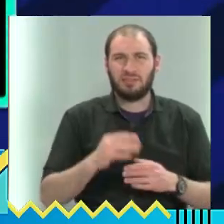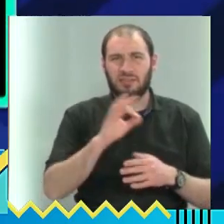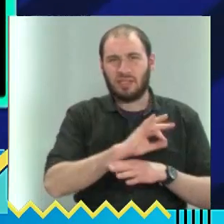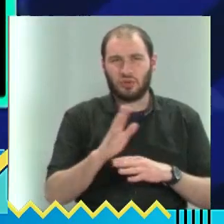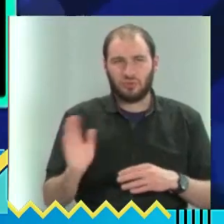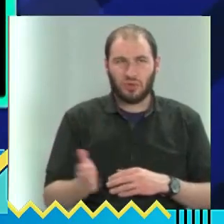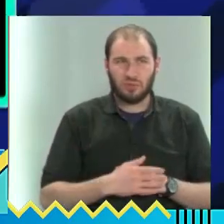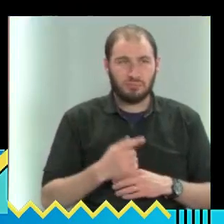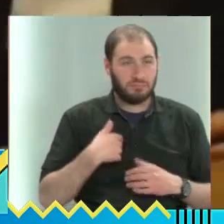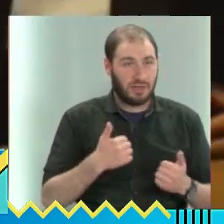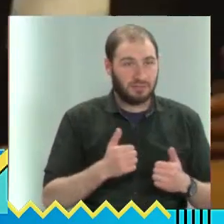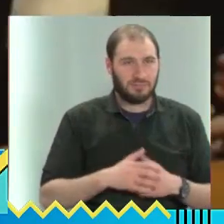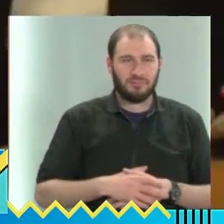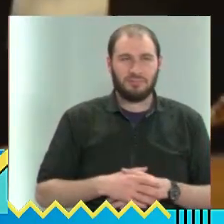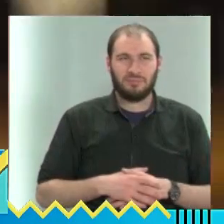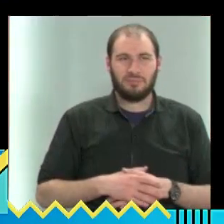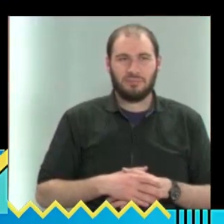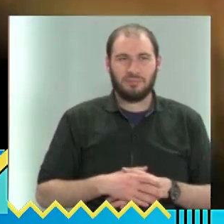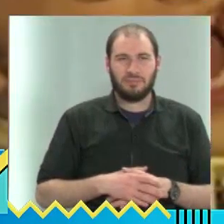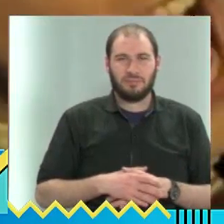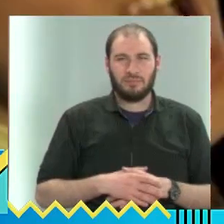diseños. ¿Me salió bien?